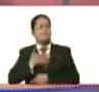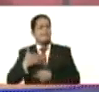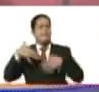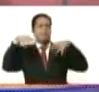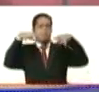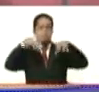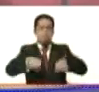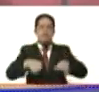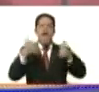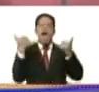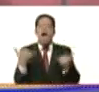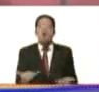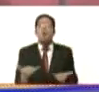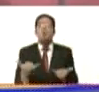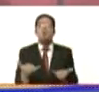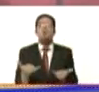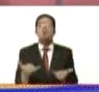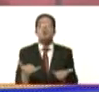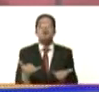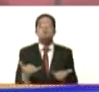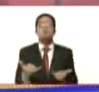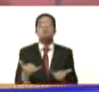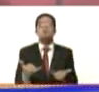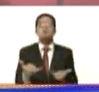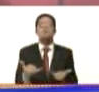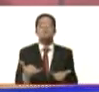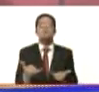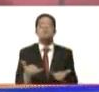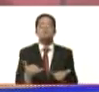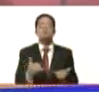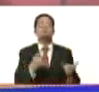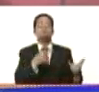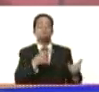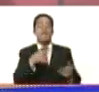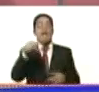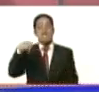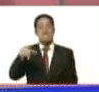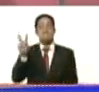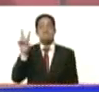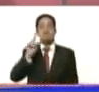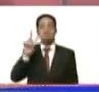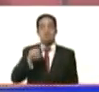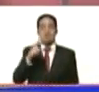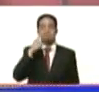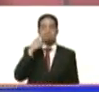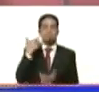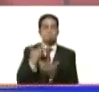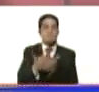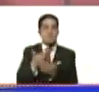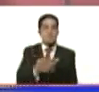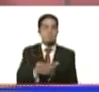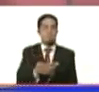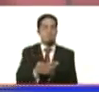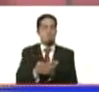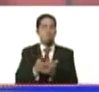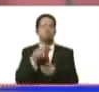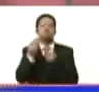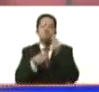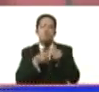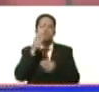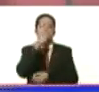siglo XXI tiene sus indefectibles consecuencias en Venezuela. La diferencia